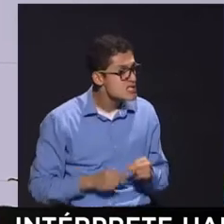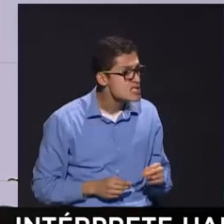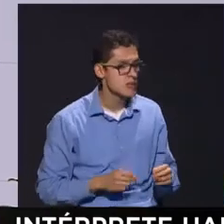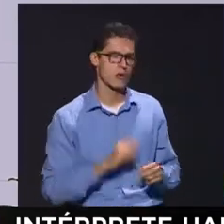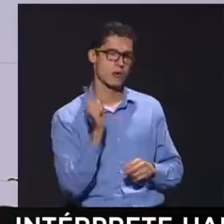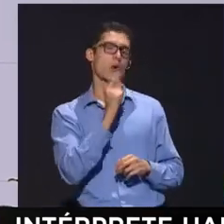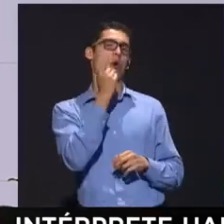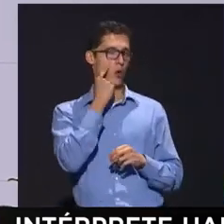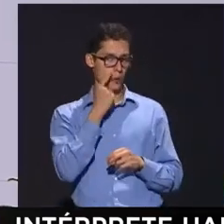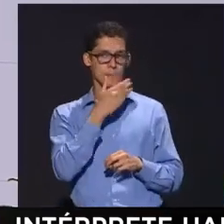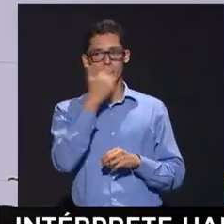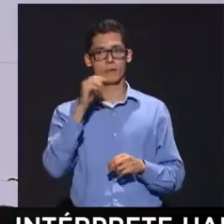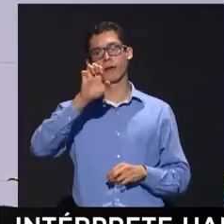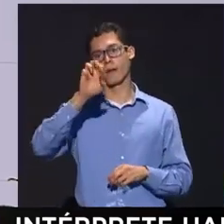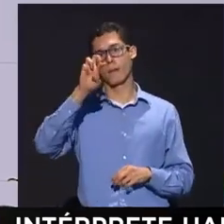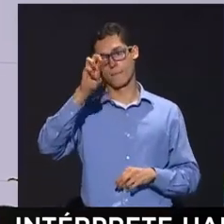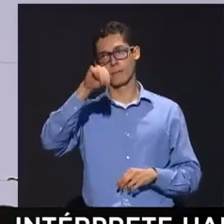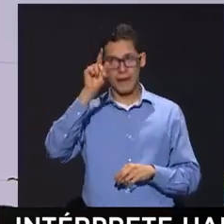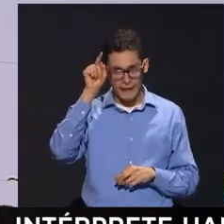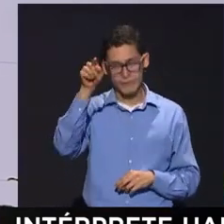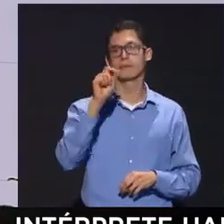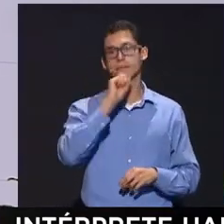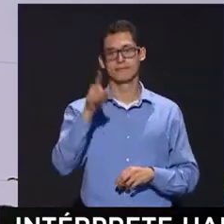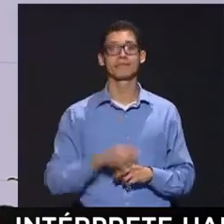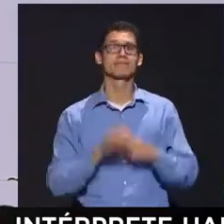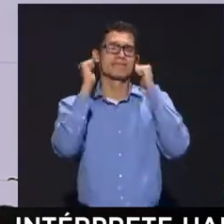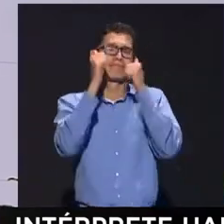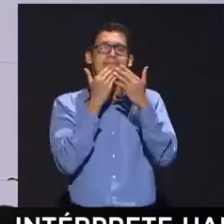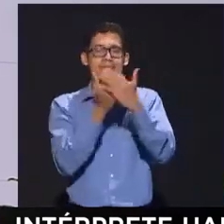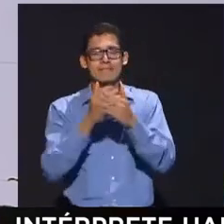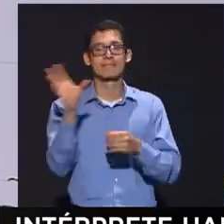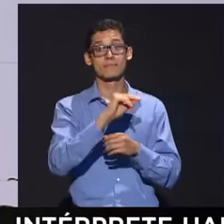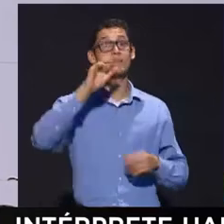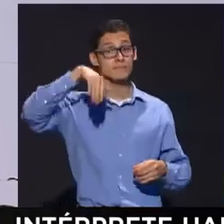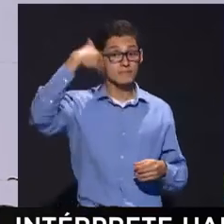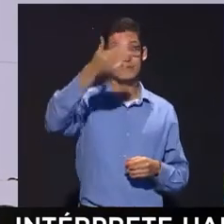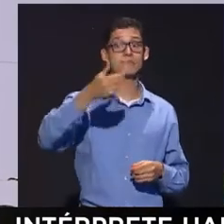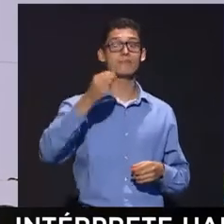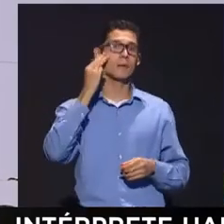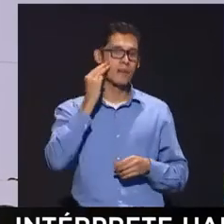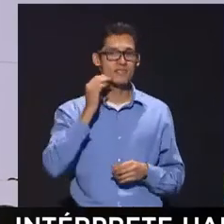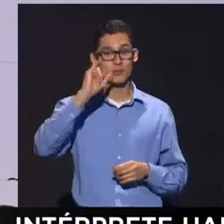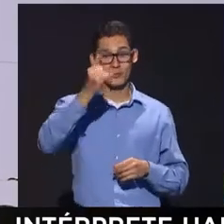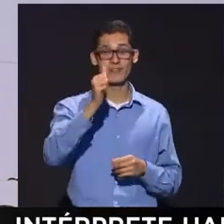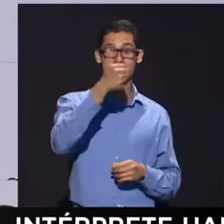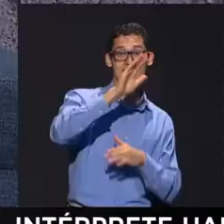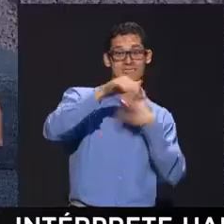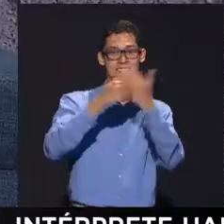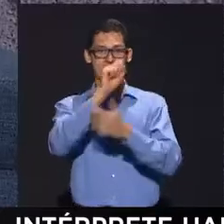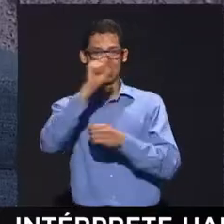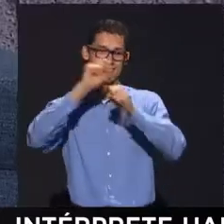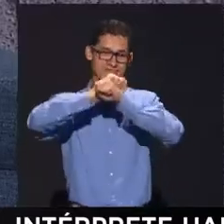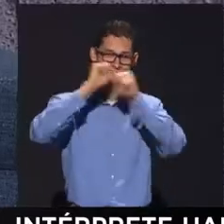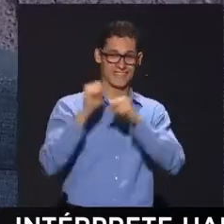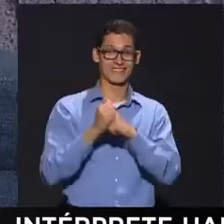este programa. Recuerden que nos vemos todos los martes y todos los jueves de 10 a 11 de la mañana. David, ¿qué tal si despedimos este programa con música? Vamos con